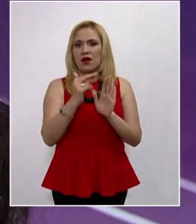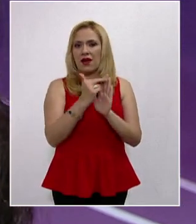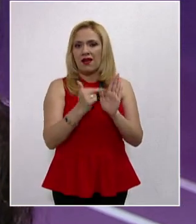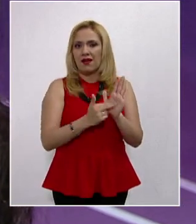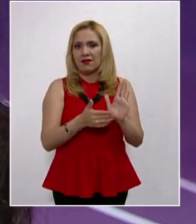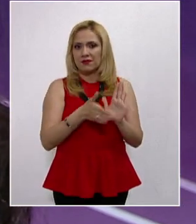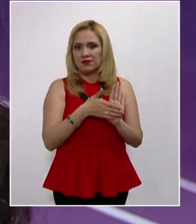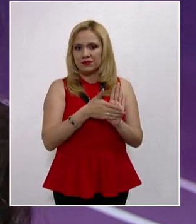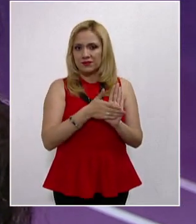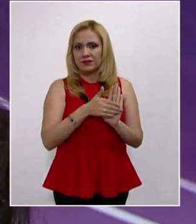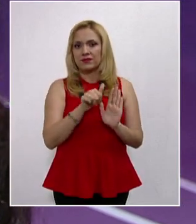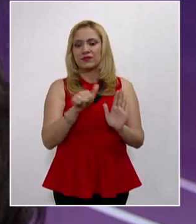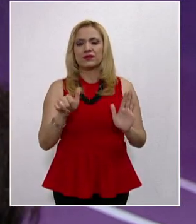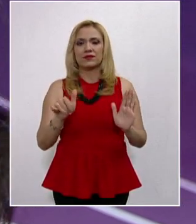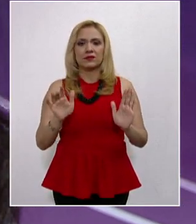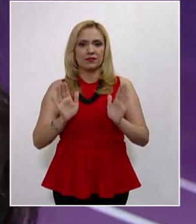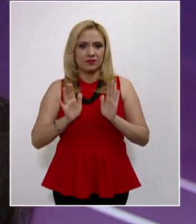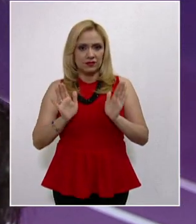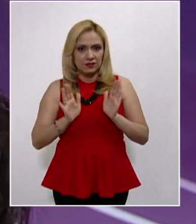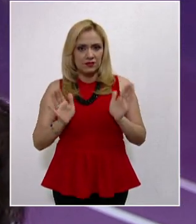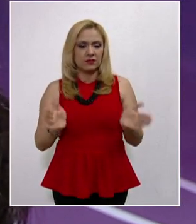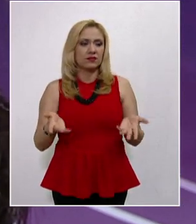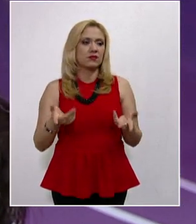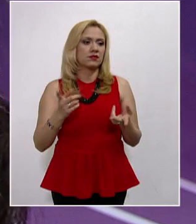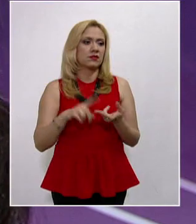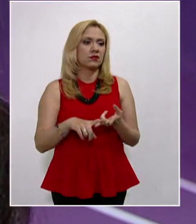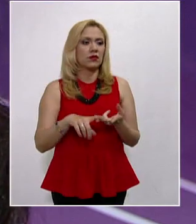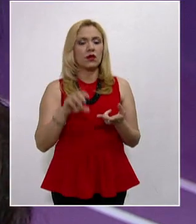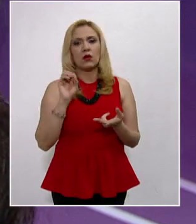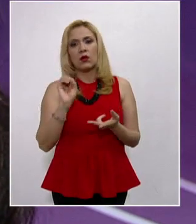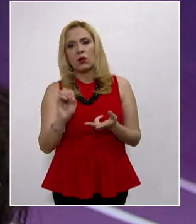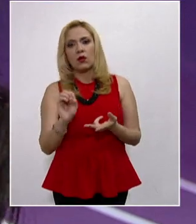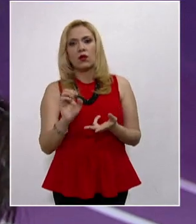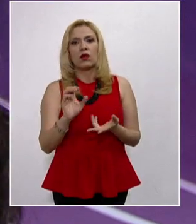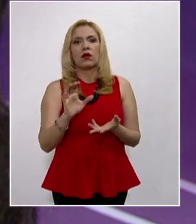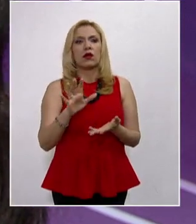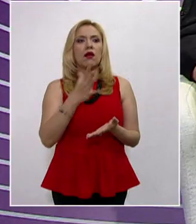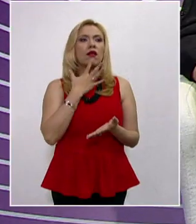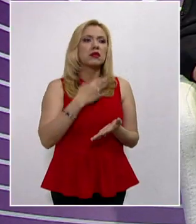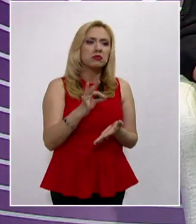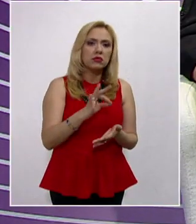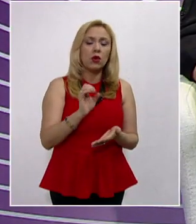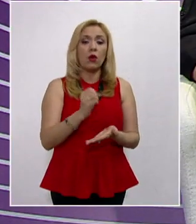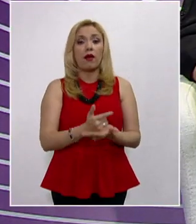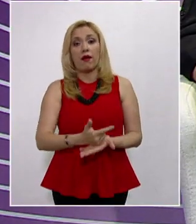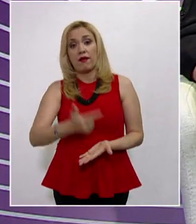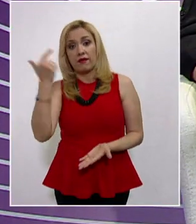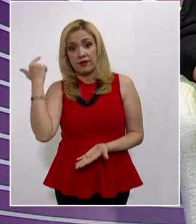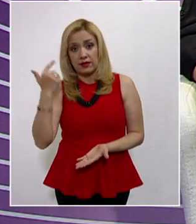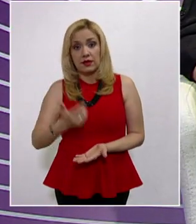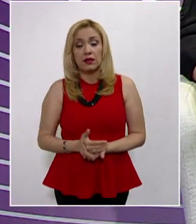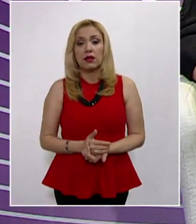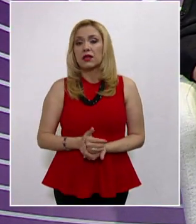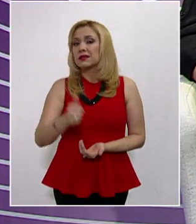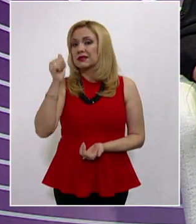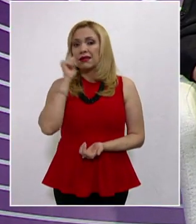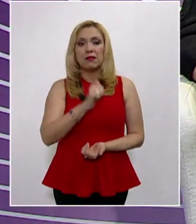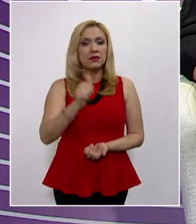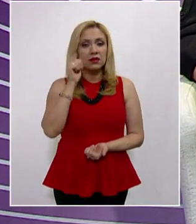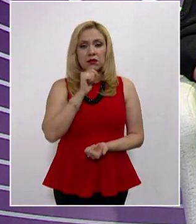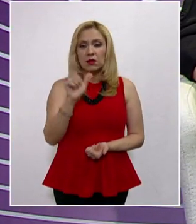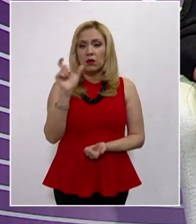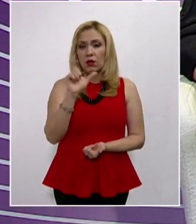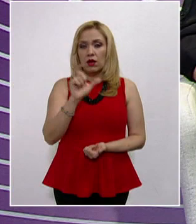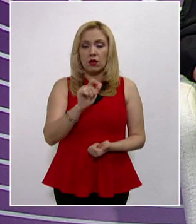era tanto delitos militares, o como le llaman delitos de función, como delitos del foro común. Entonces, delitos ordinarios, siempre y cuando estuviese